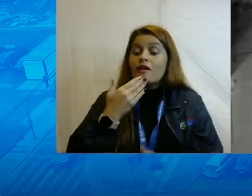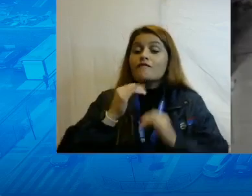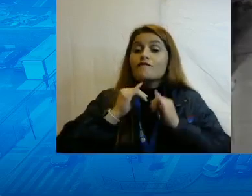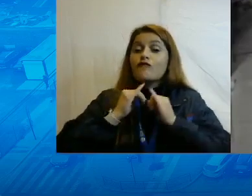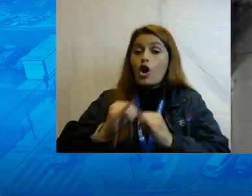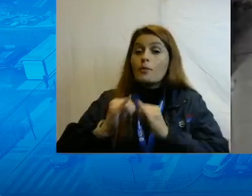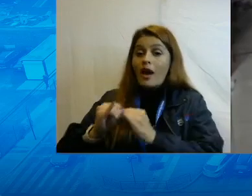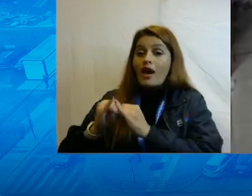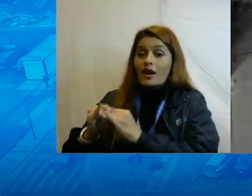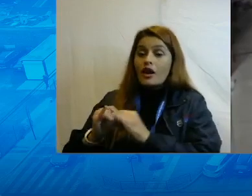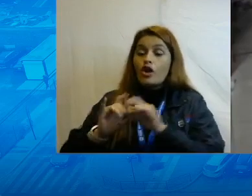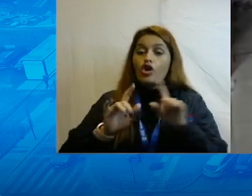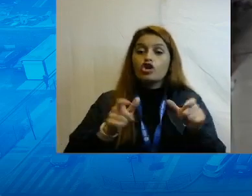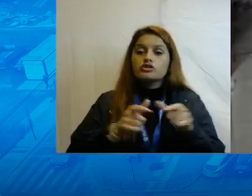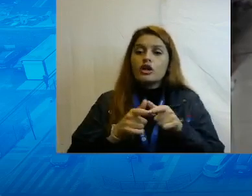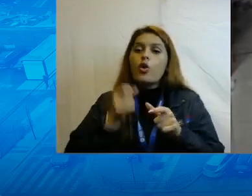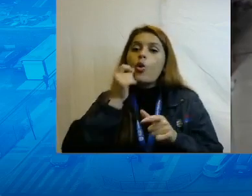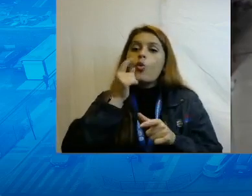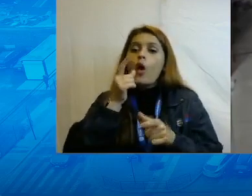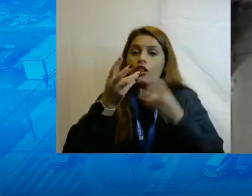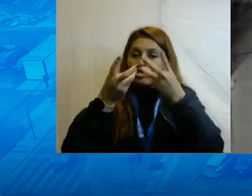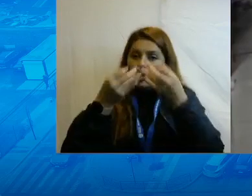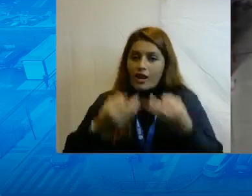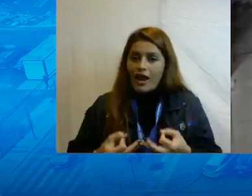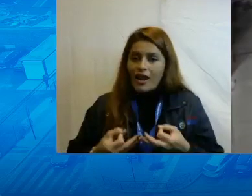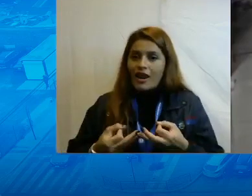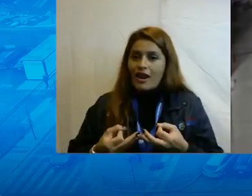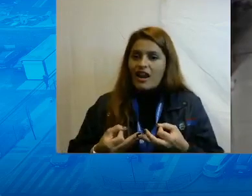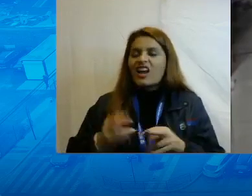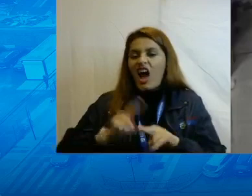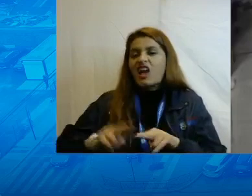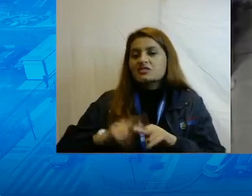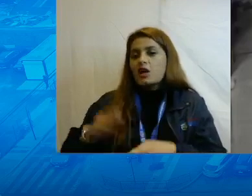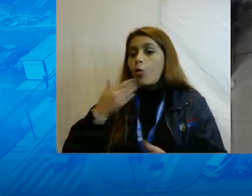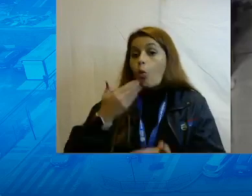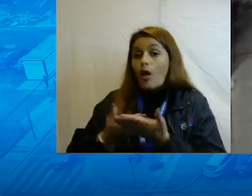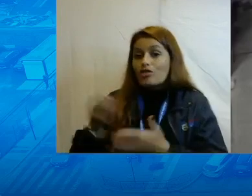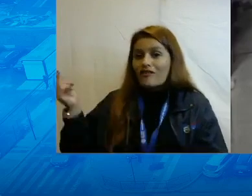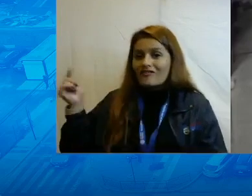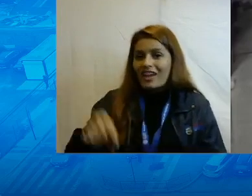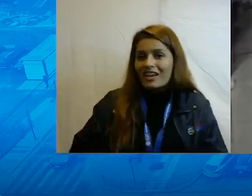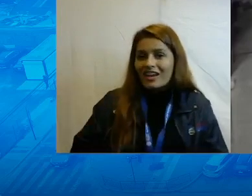informarse, ¿no es cierto?, al Consejo en un momento posterior, que es lo que se hace habitualmente cuando se